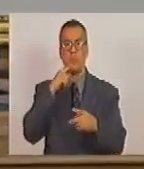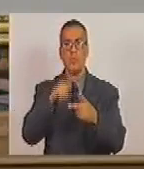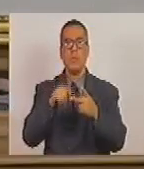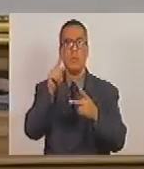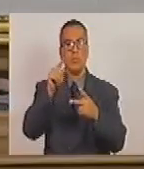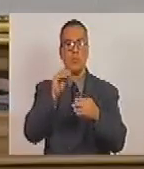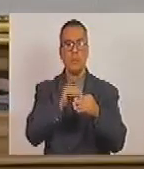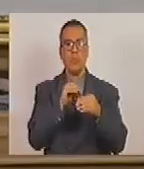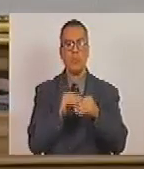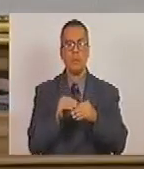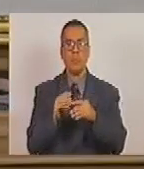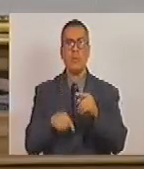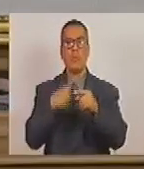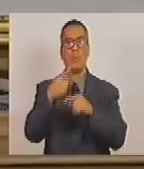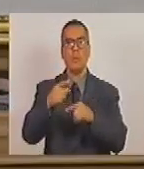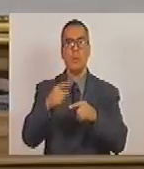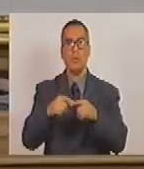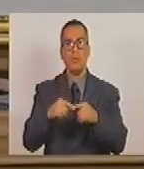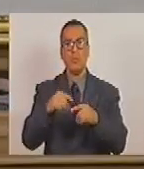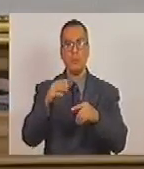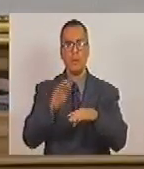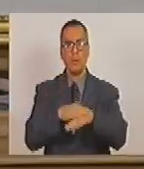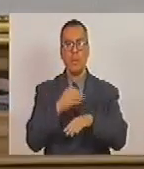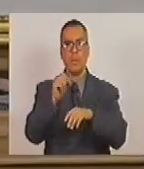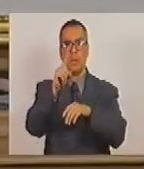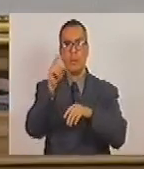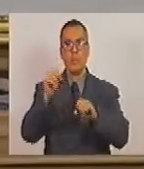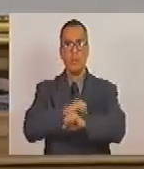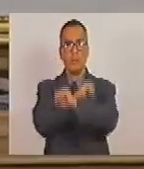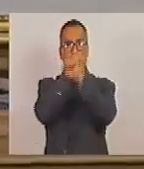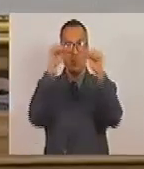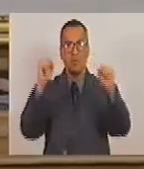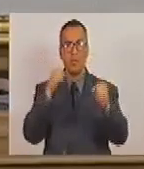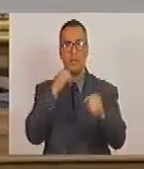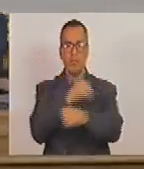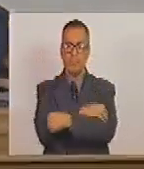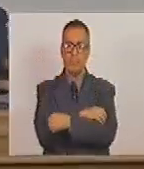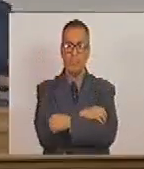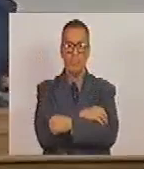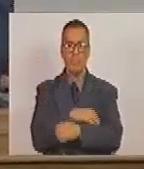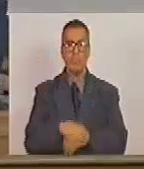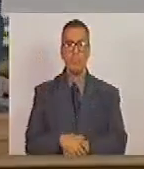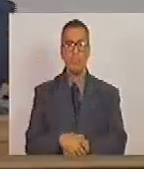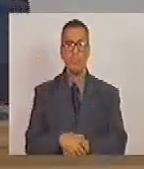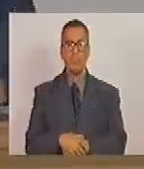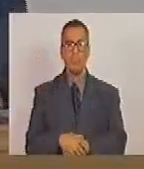todas y todos convocados para el día de mañana a las 11:30 de la mañana. Un abrazo.